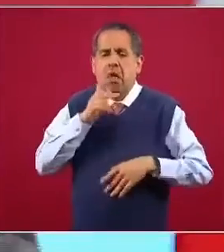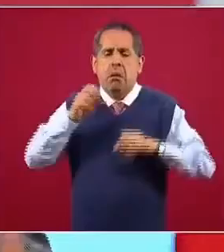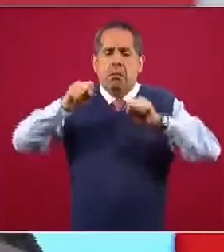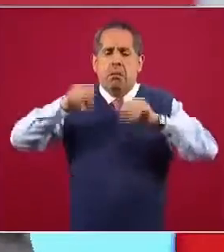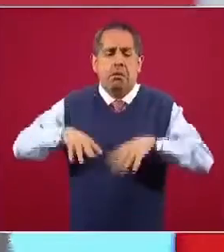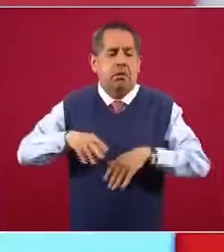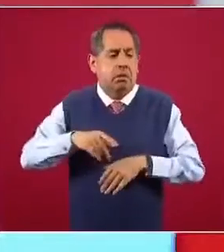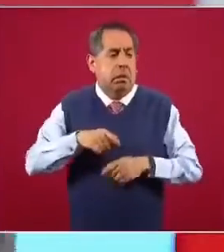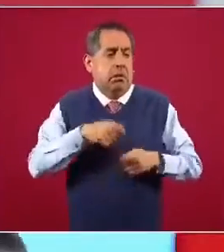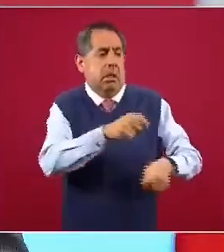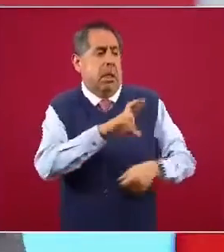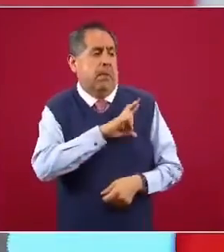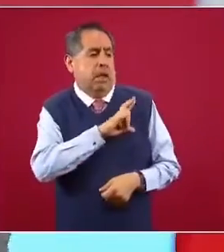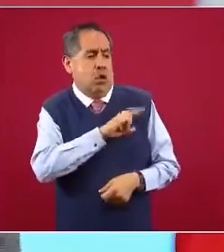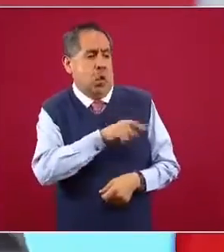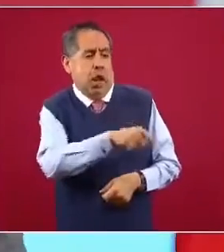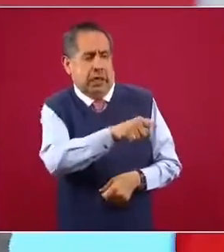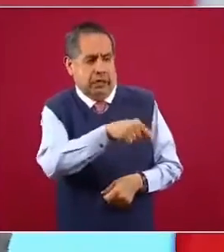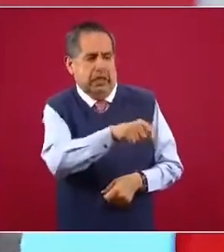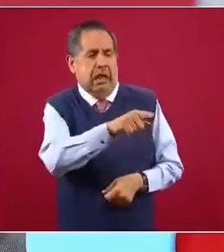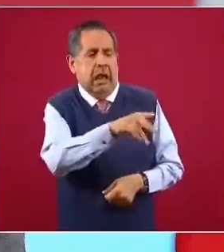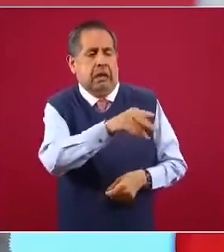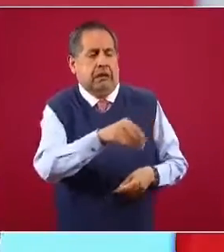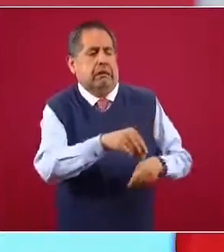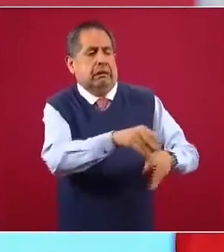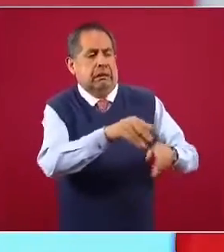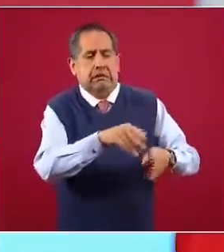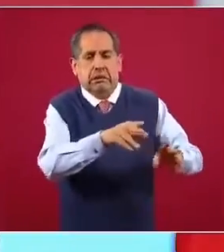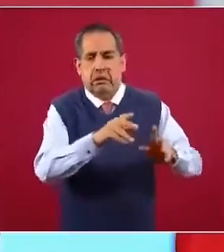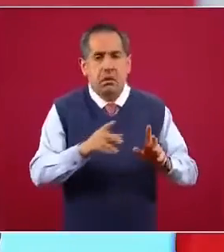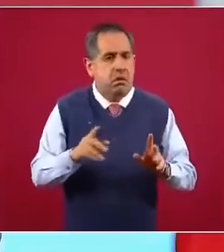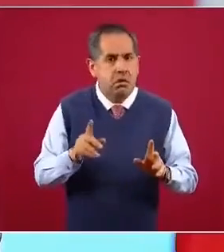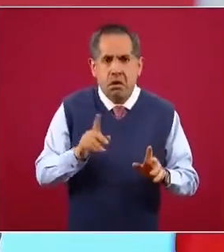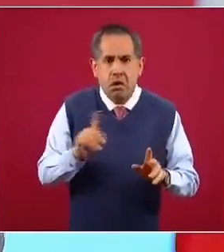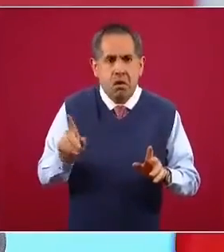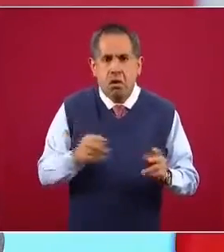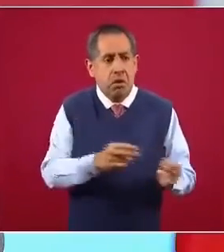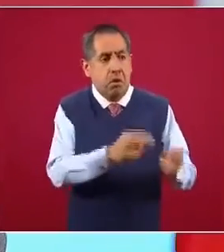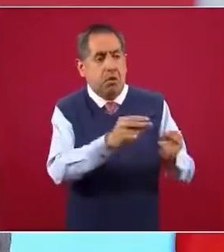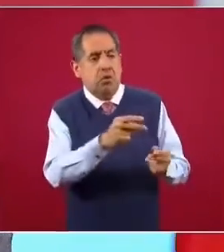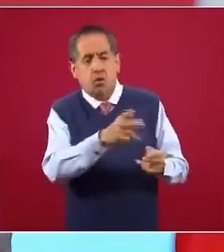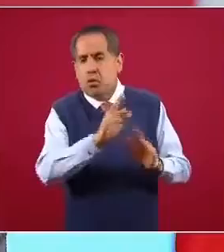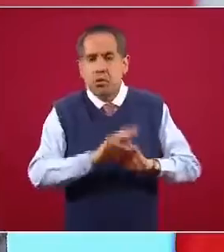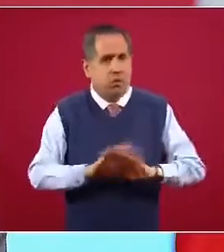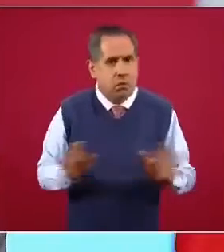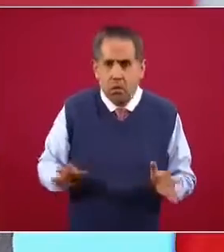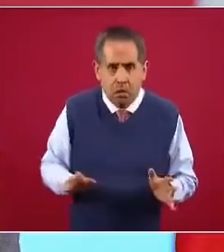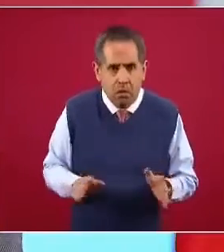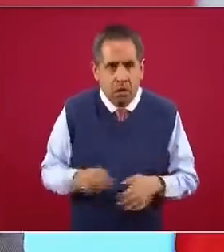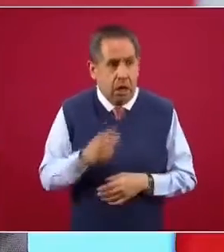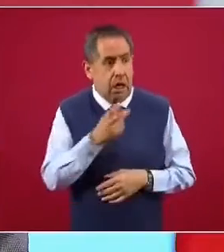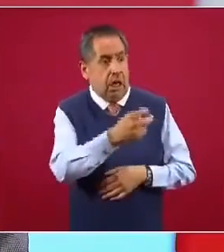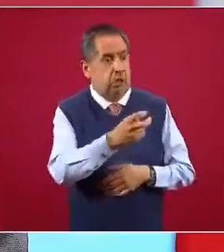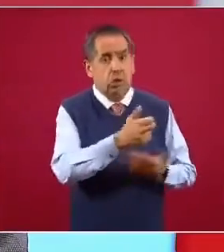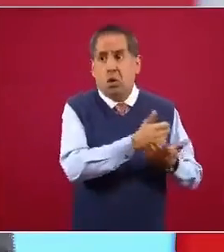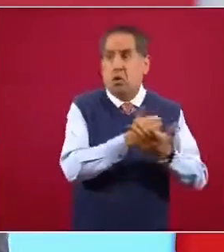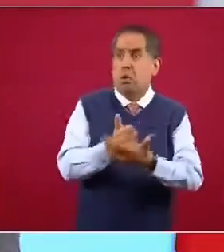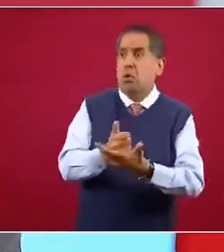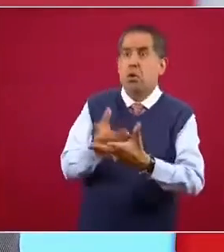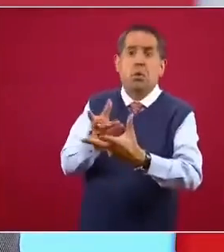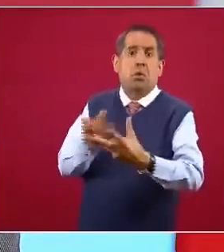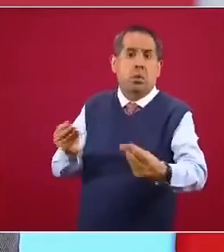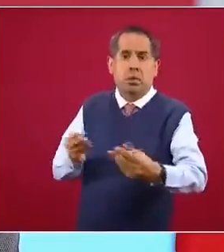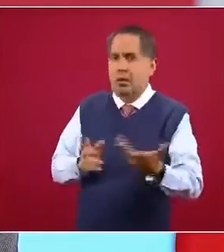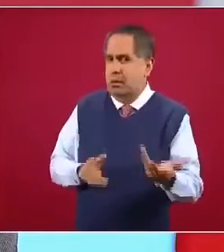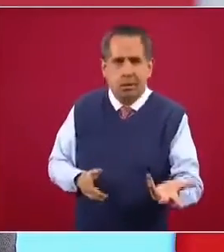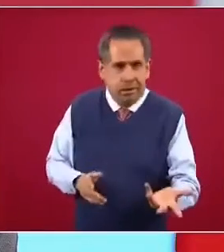por empresas comerciales o aventuras comerciales, como si éstas pudieran llegar a resolver lo que